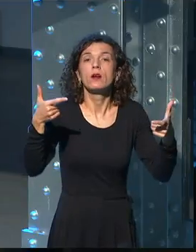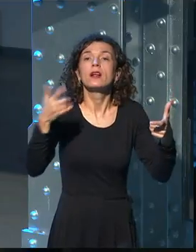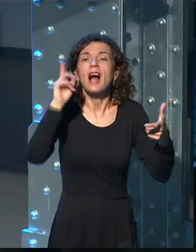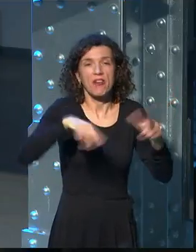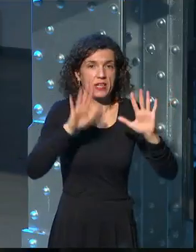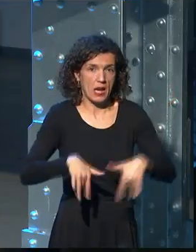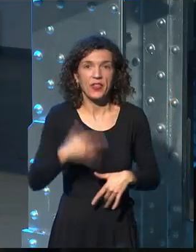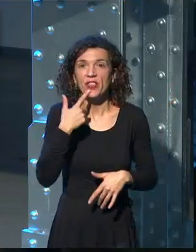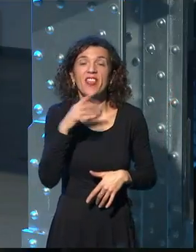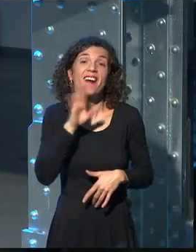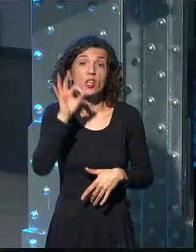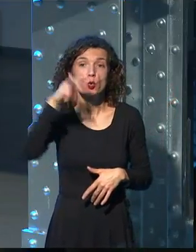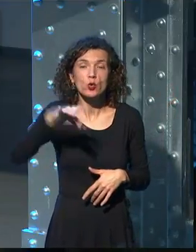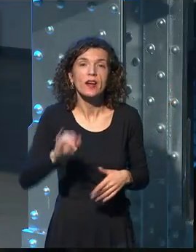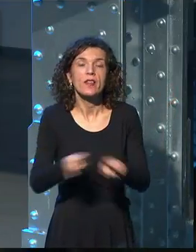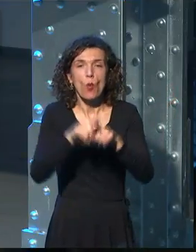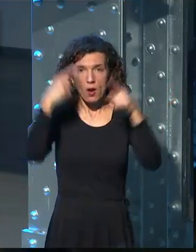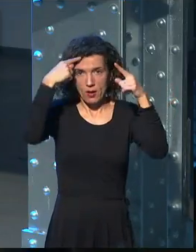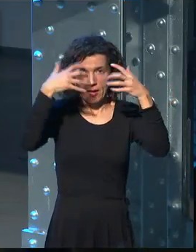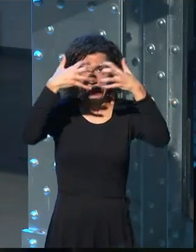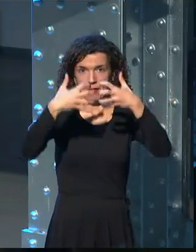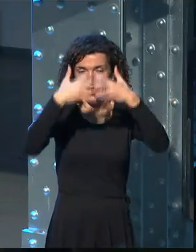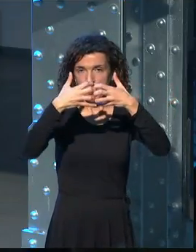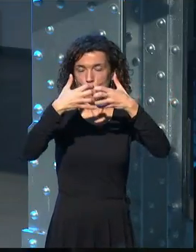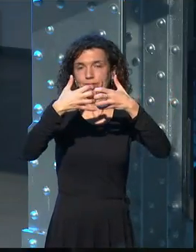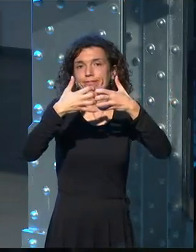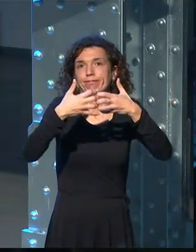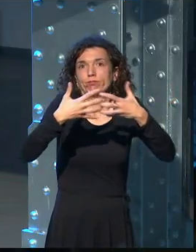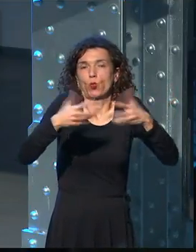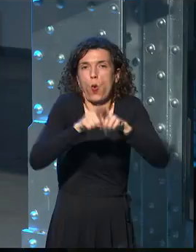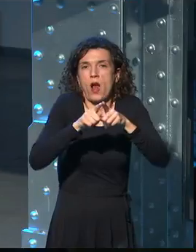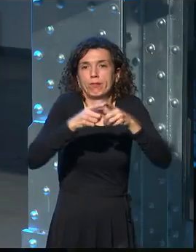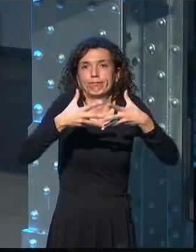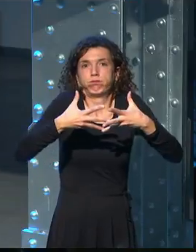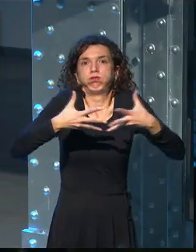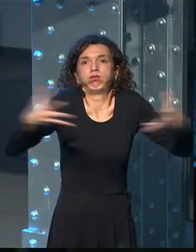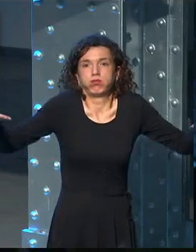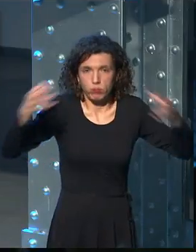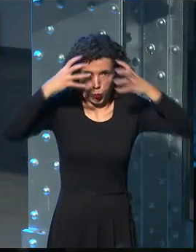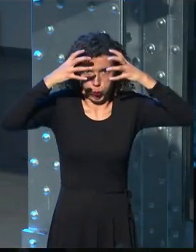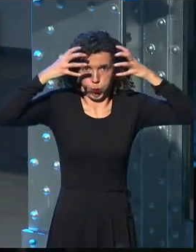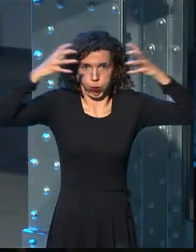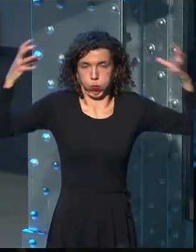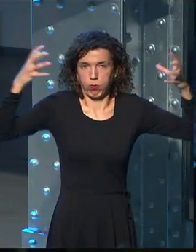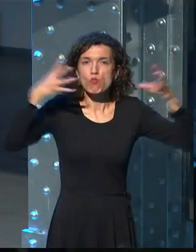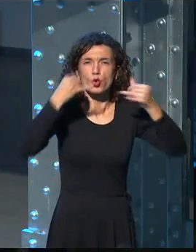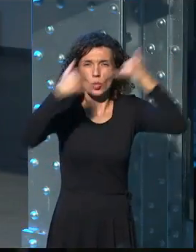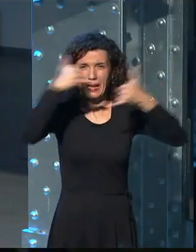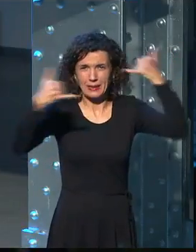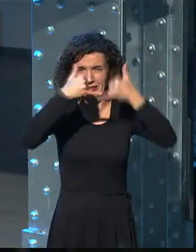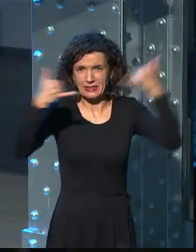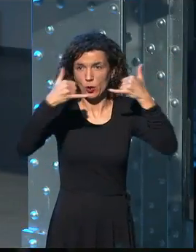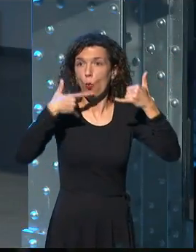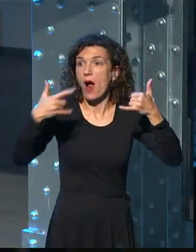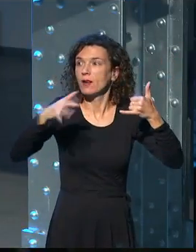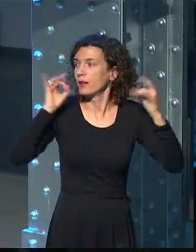y acabaríamos, como decía Susana, teniendo una cabeza que excedería con mucho el volumen de nuestro cráneo y ocuparía aproximadamente el